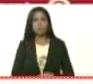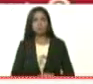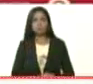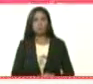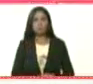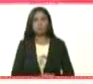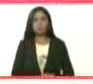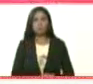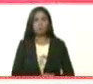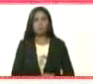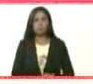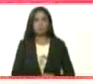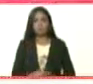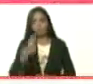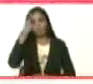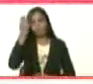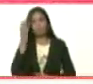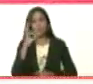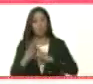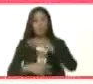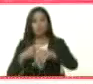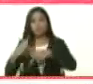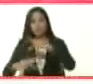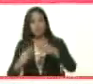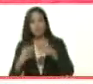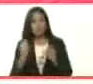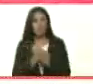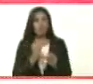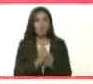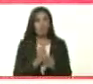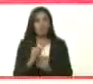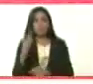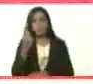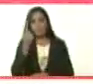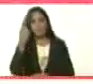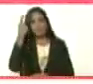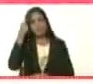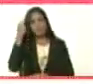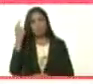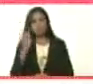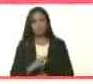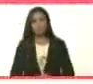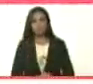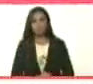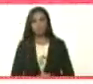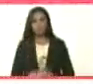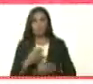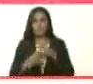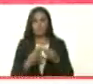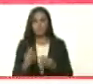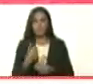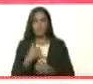que los consejos productivos de trabajadores, desde el primer día en que los creé,